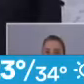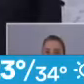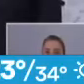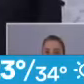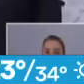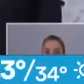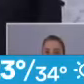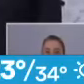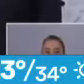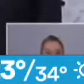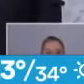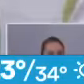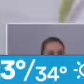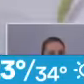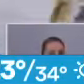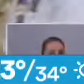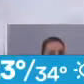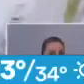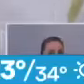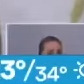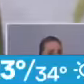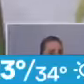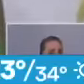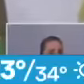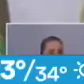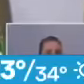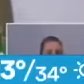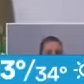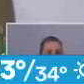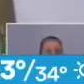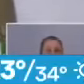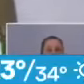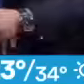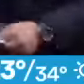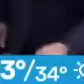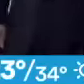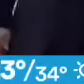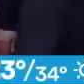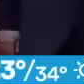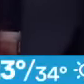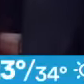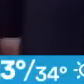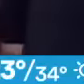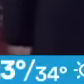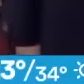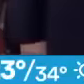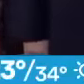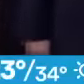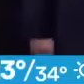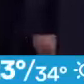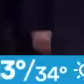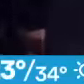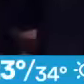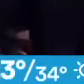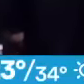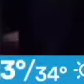estaban puestos en la gestión que tenía que hacer el ministro de Salud. Imagínate, estábamos a mitad de la pandemia, doctor, si